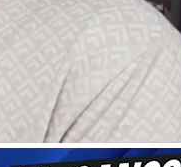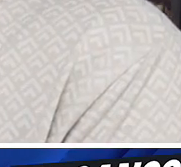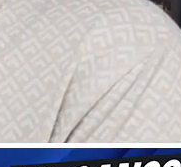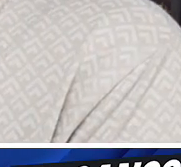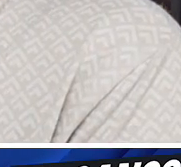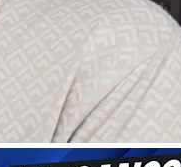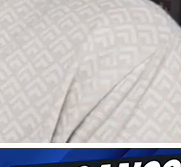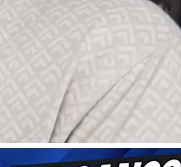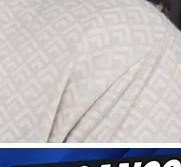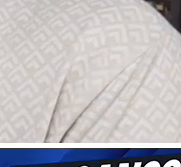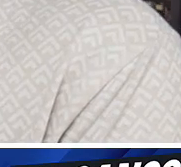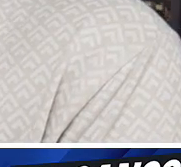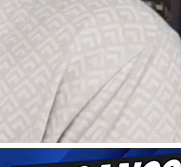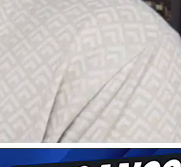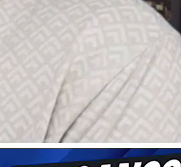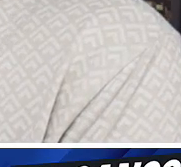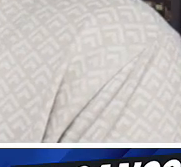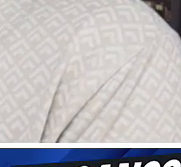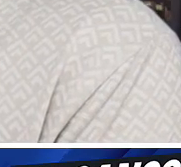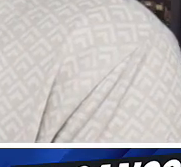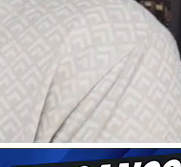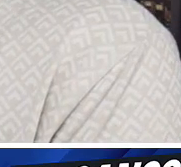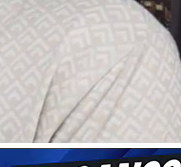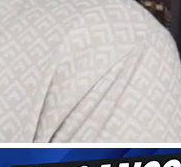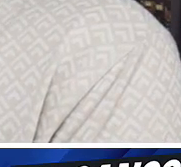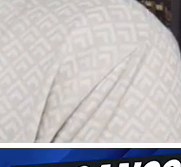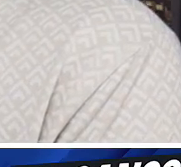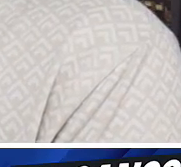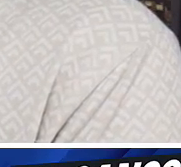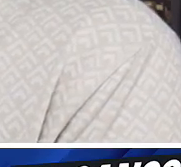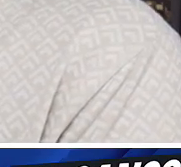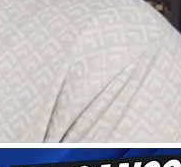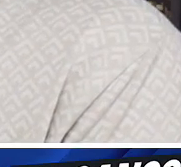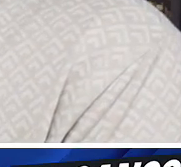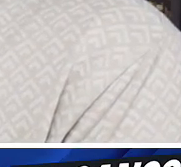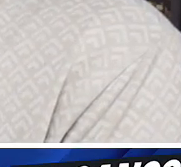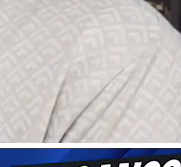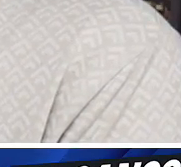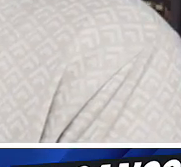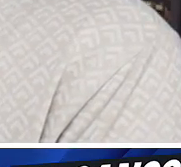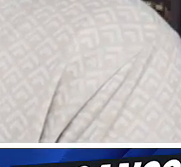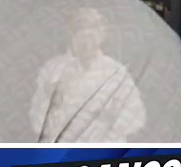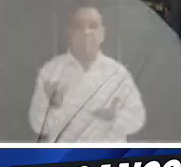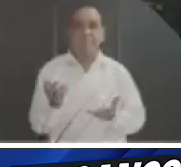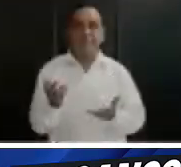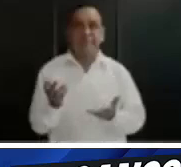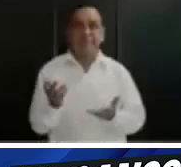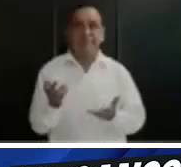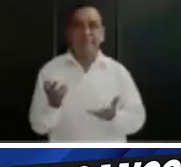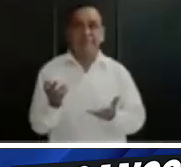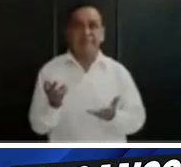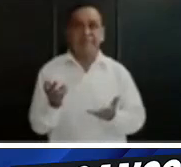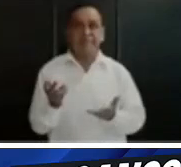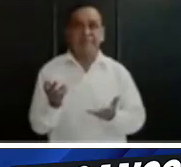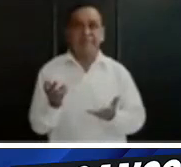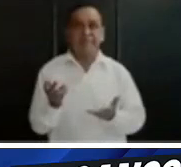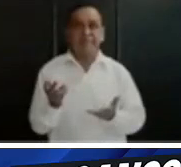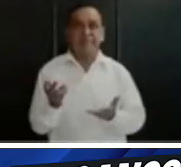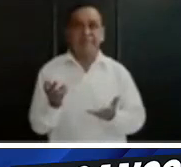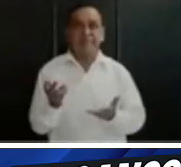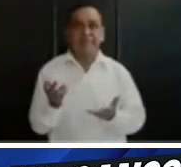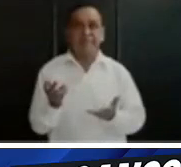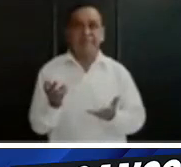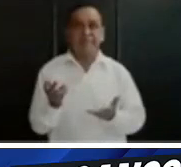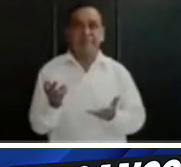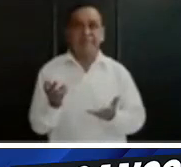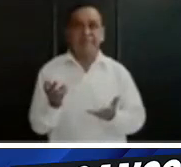pago en millones de dólares, ¿no? Y es, a ver, otra vez ponlo, a ver,